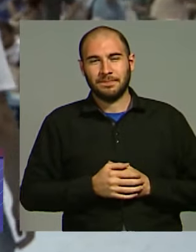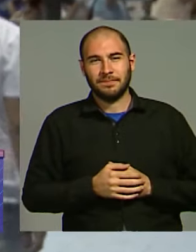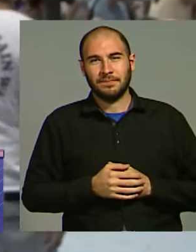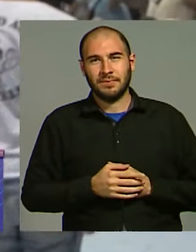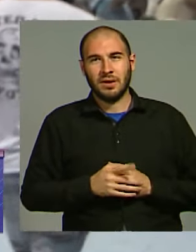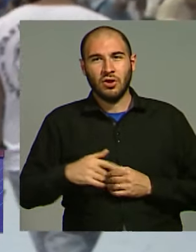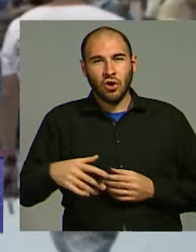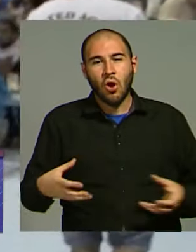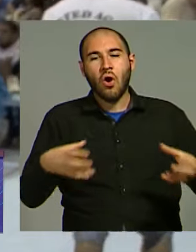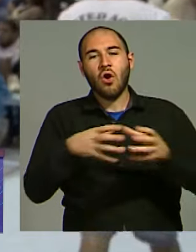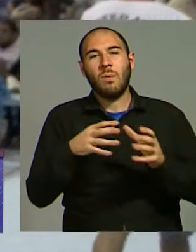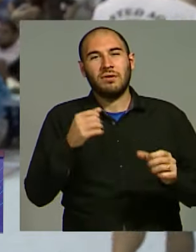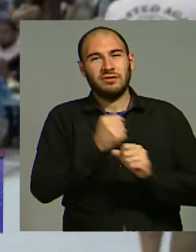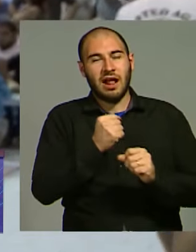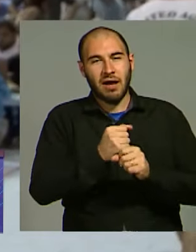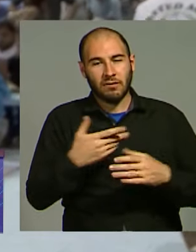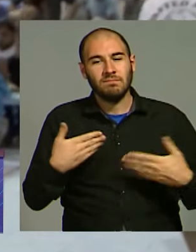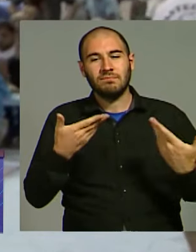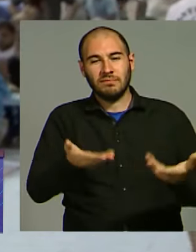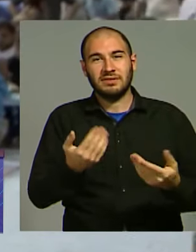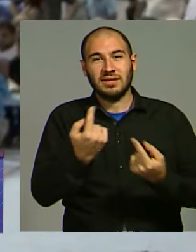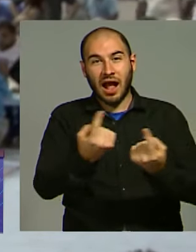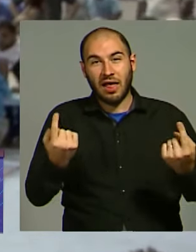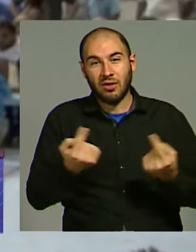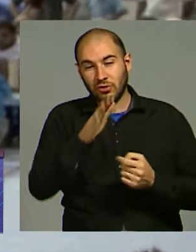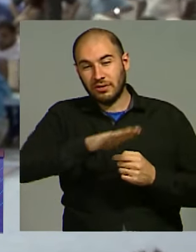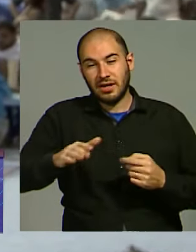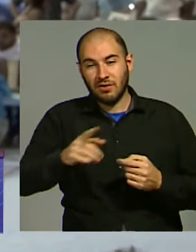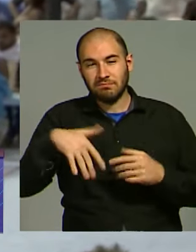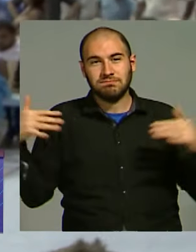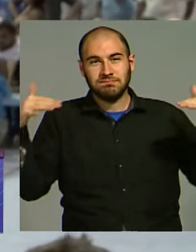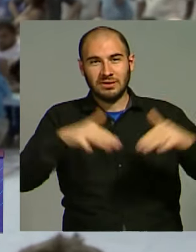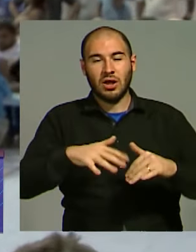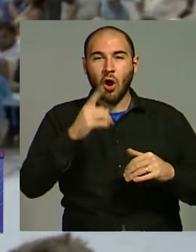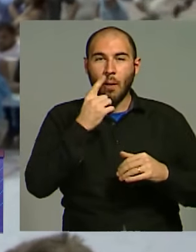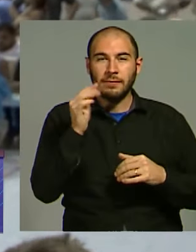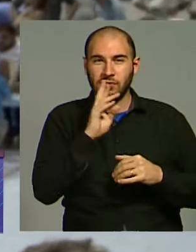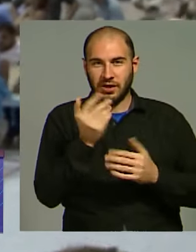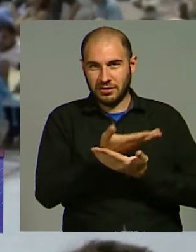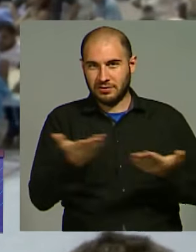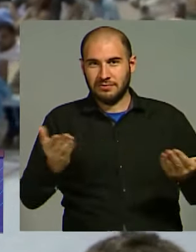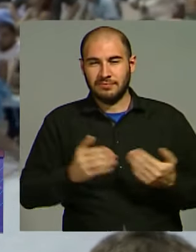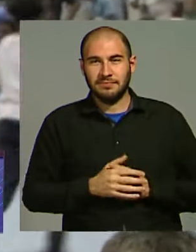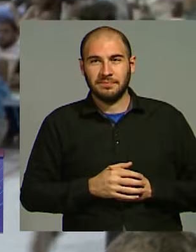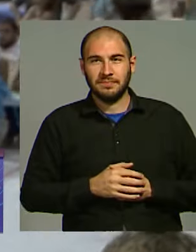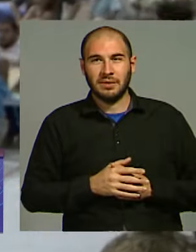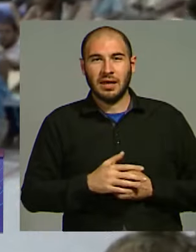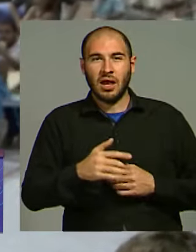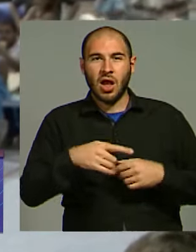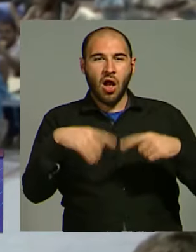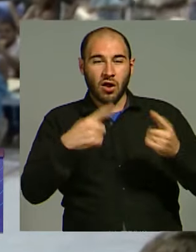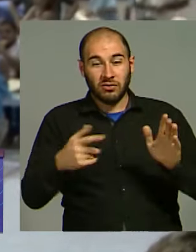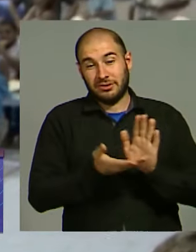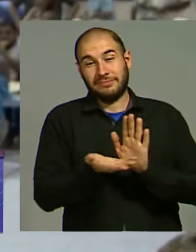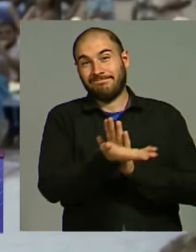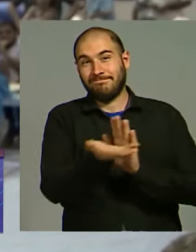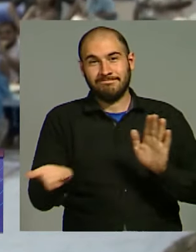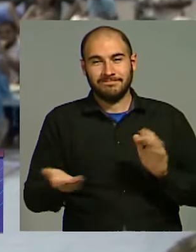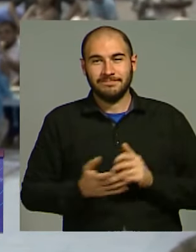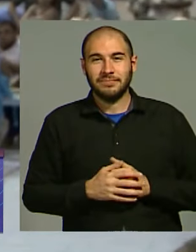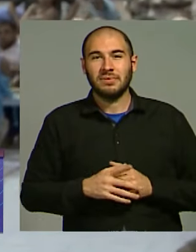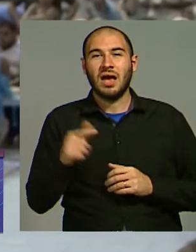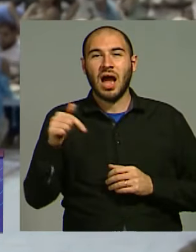un equipo de trabajo a disposición de cada uno de los chicos que vinieron, chicos y chicas. Y bueno, creo que los resultados están a la vista.